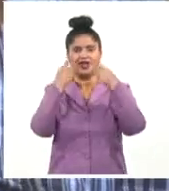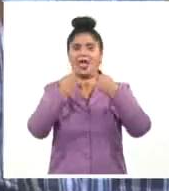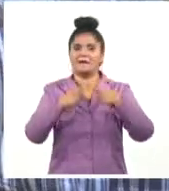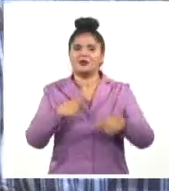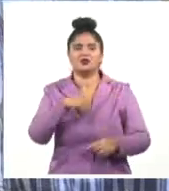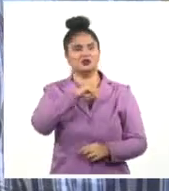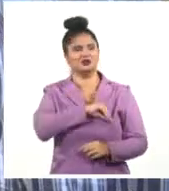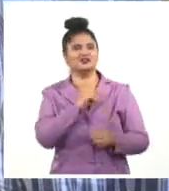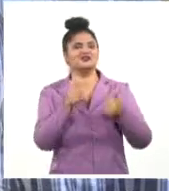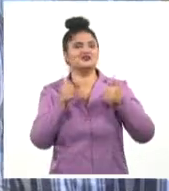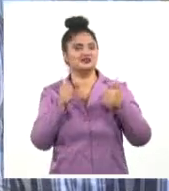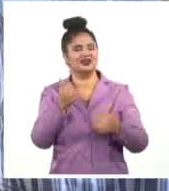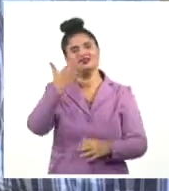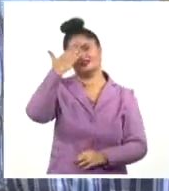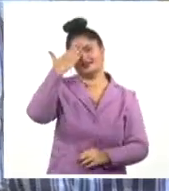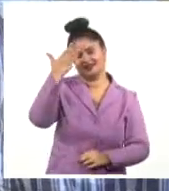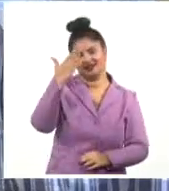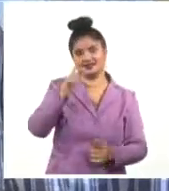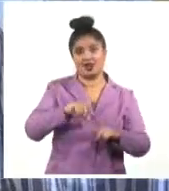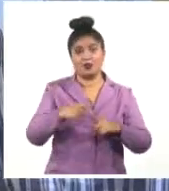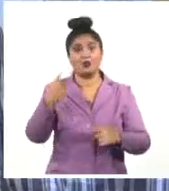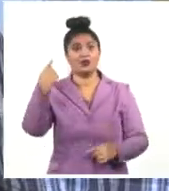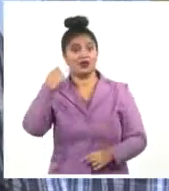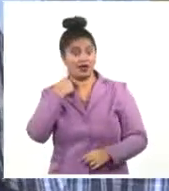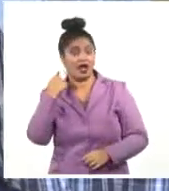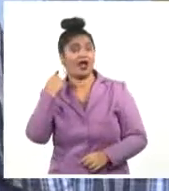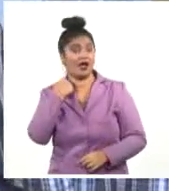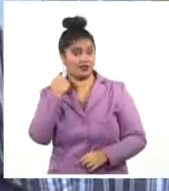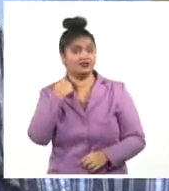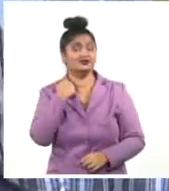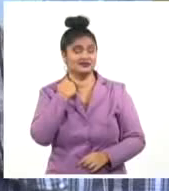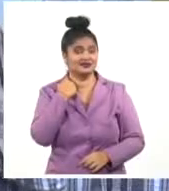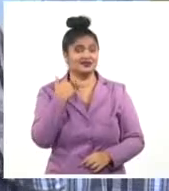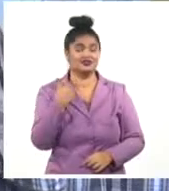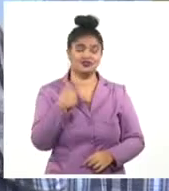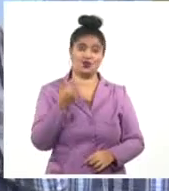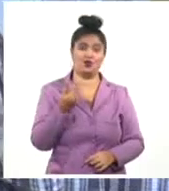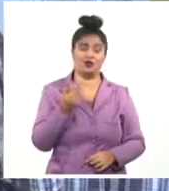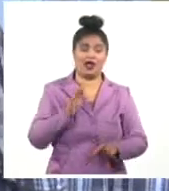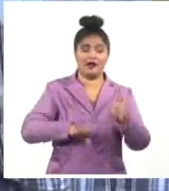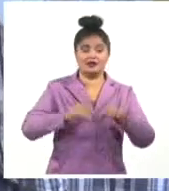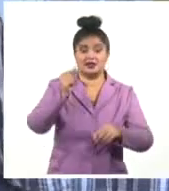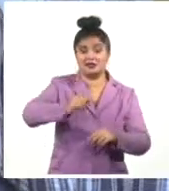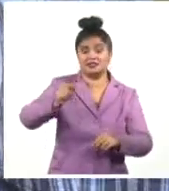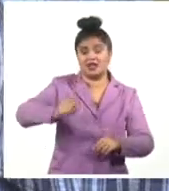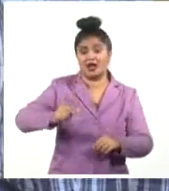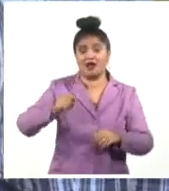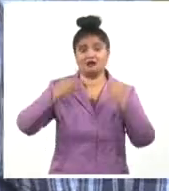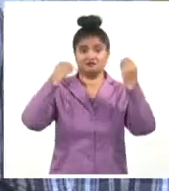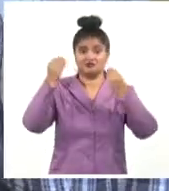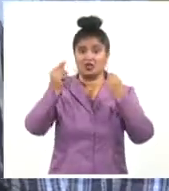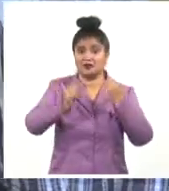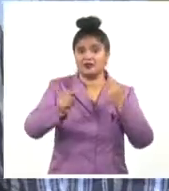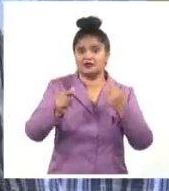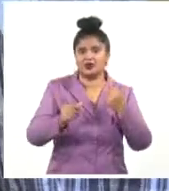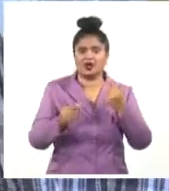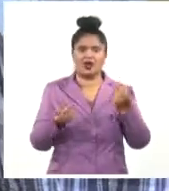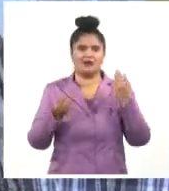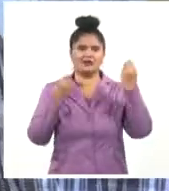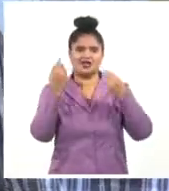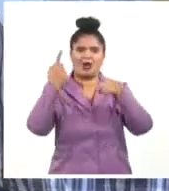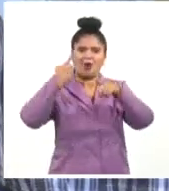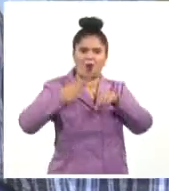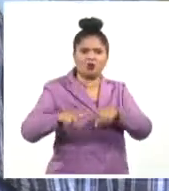con el correr de los años hay personas que yo pensaba inclusive que tenían otra opinión sobre mí. Y